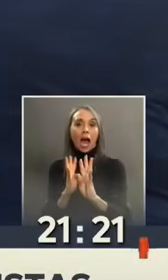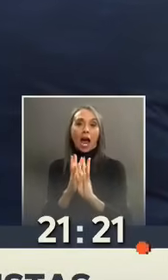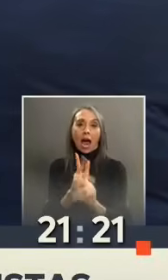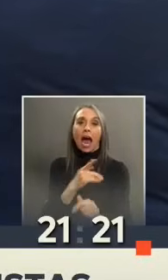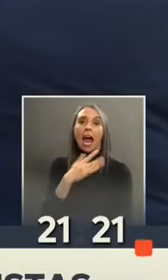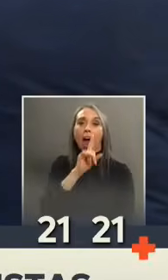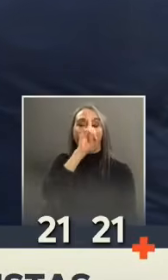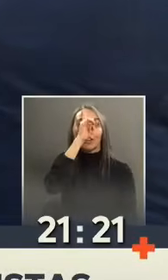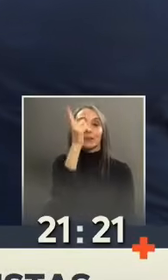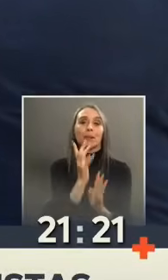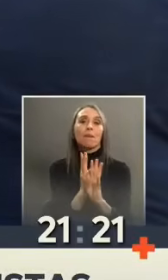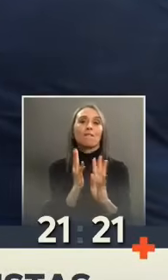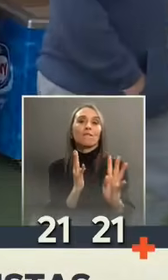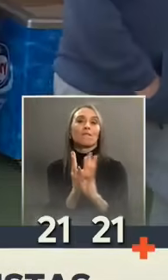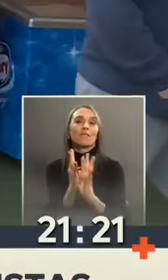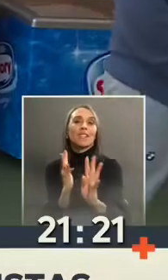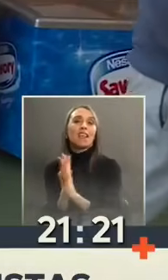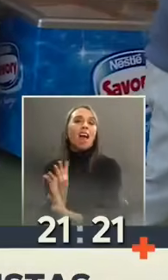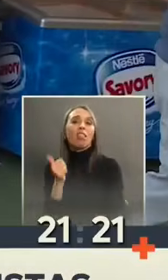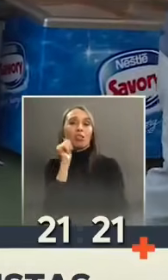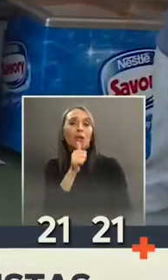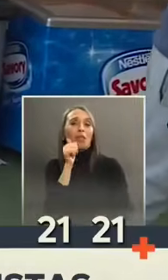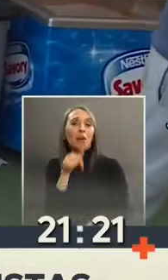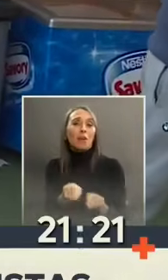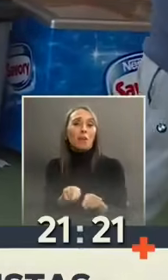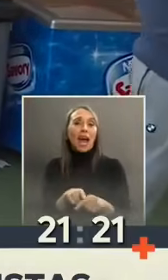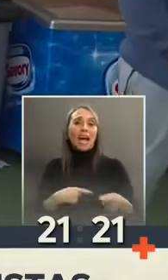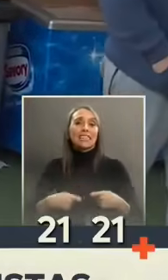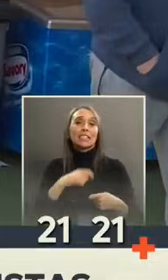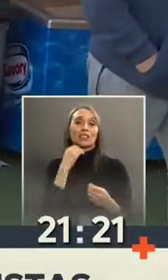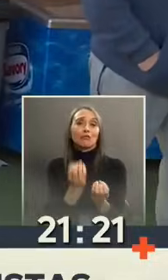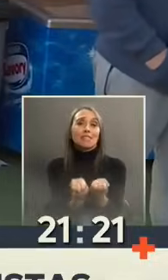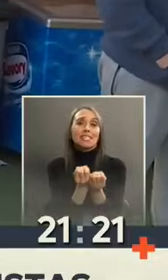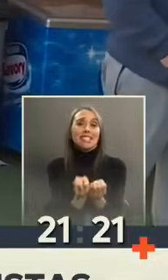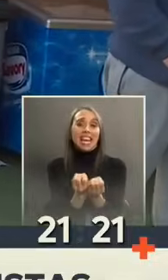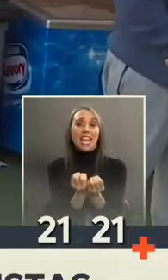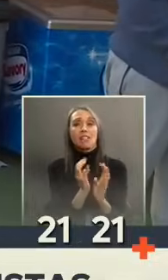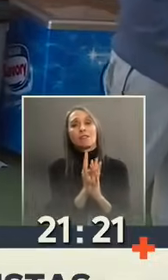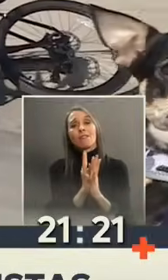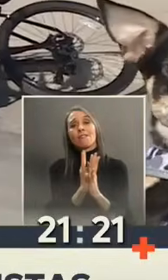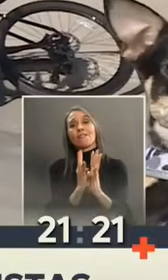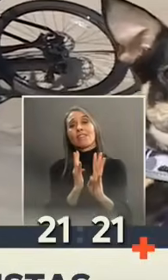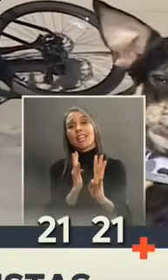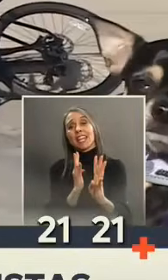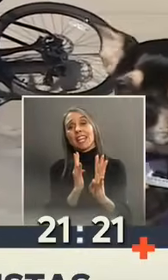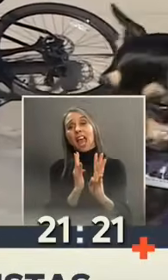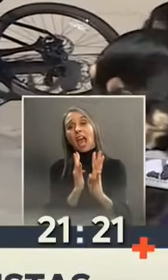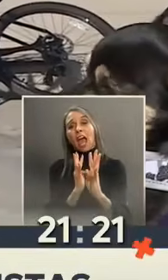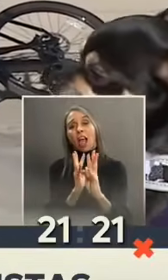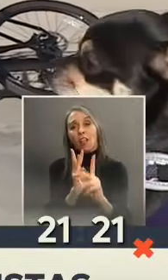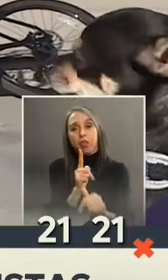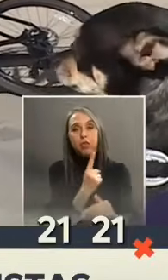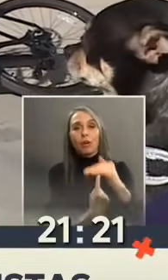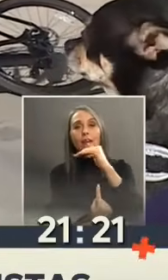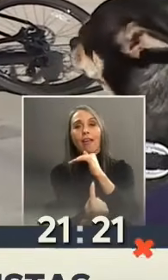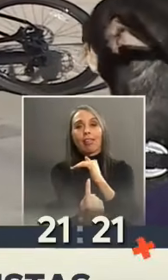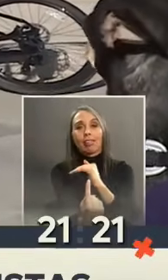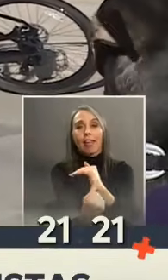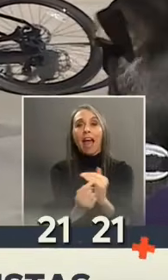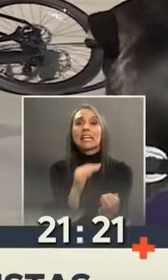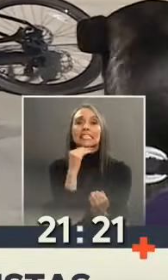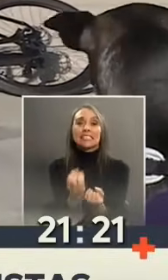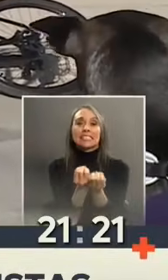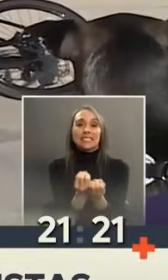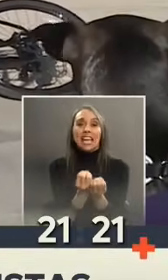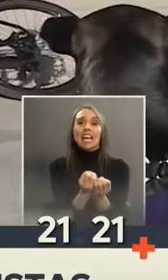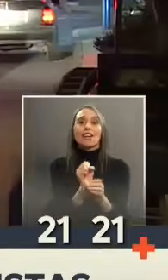filas, ya esto es rutina. Los negocios están llenos, hay que estar haciendo las filas para entrar. Está todo lleno. Los estacionamientos